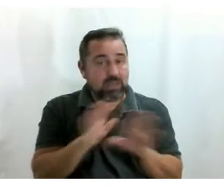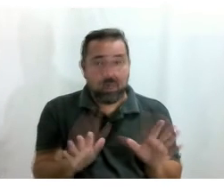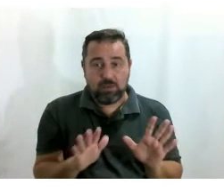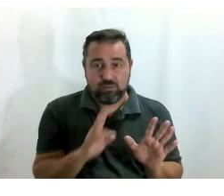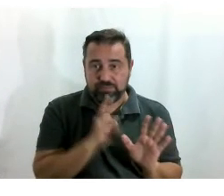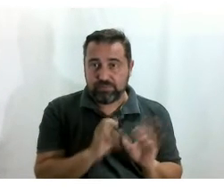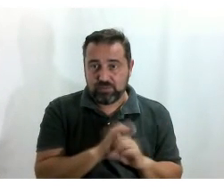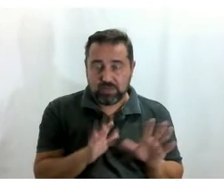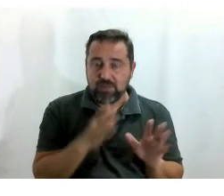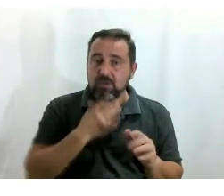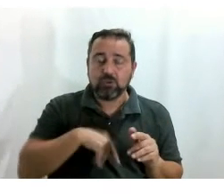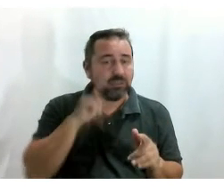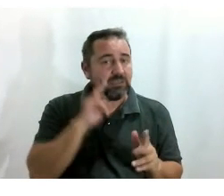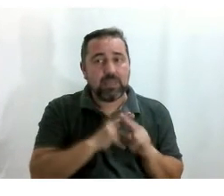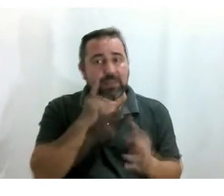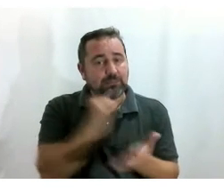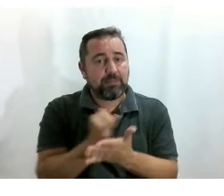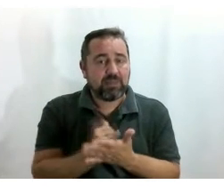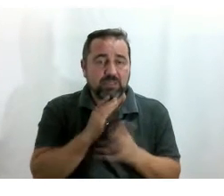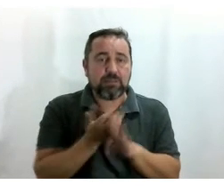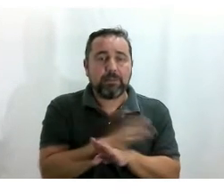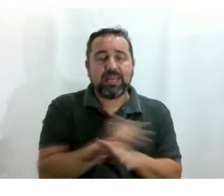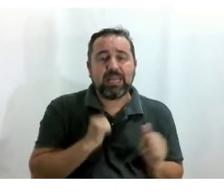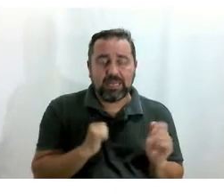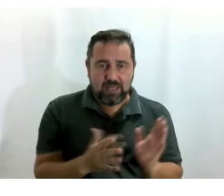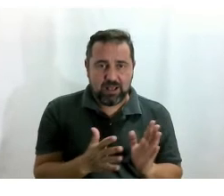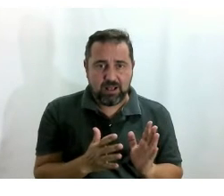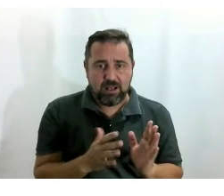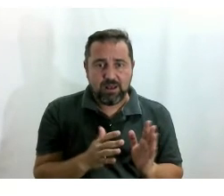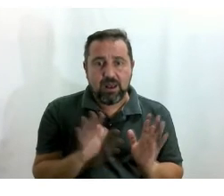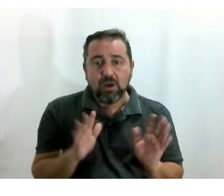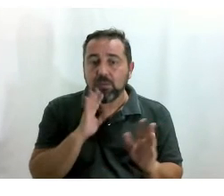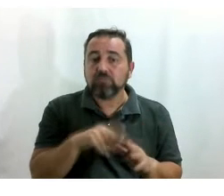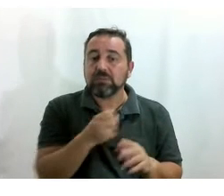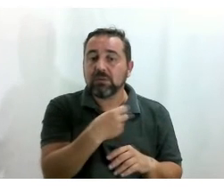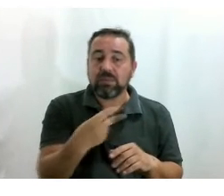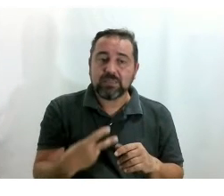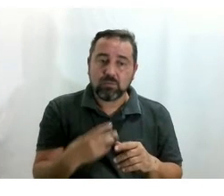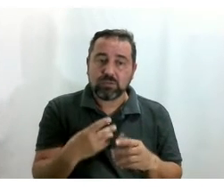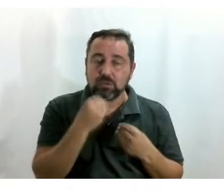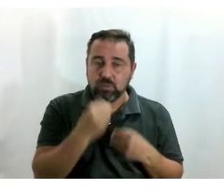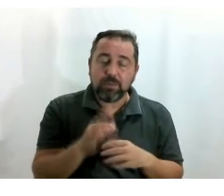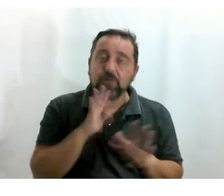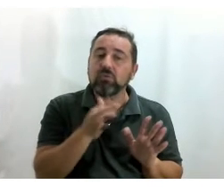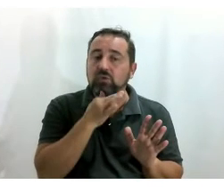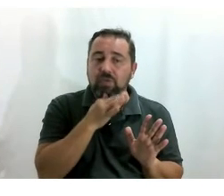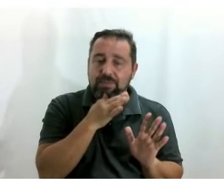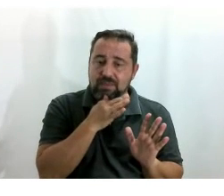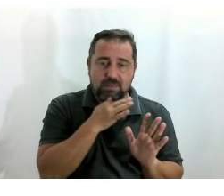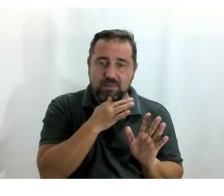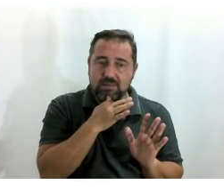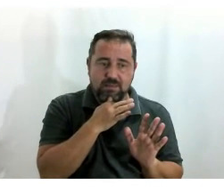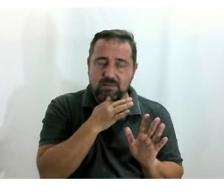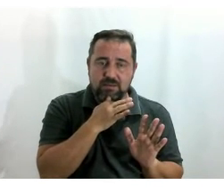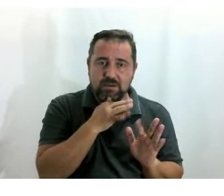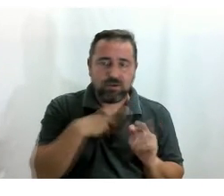momento es todo experimentación preclínica, aunque con buenos resultados, pero todavía no